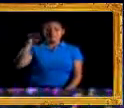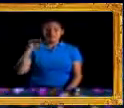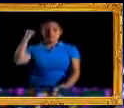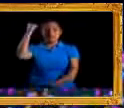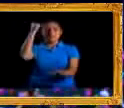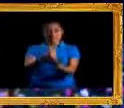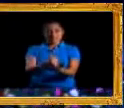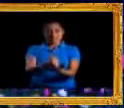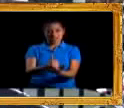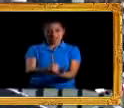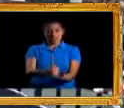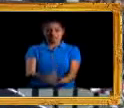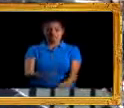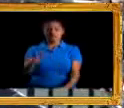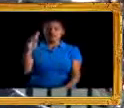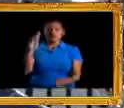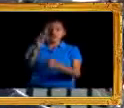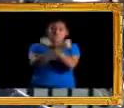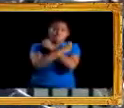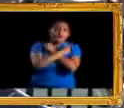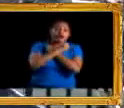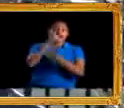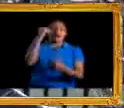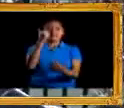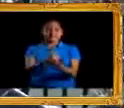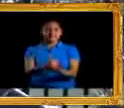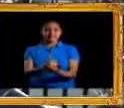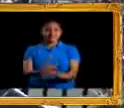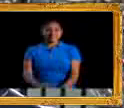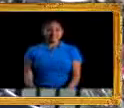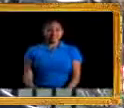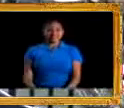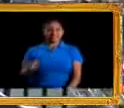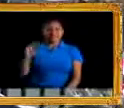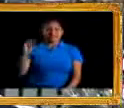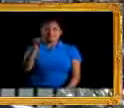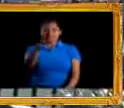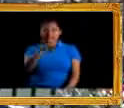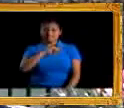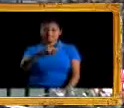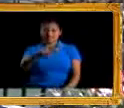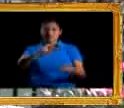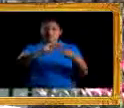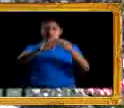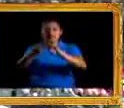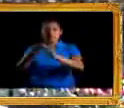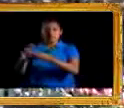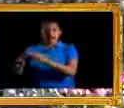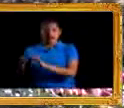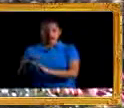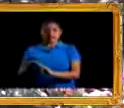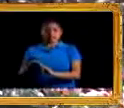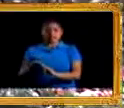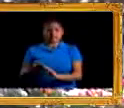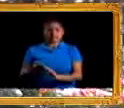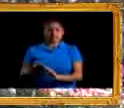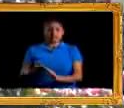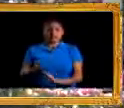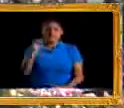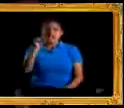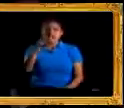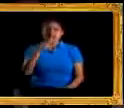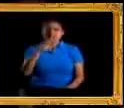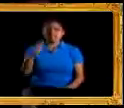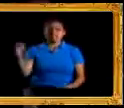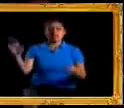paz y amor te sean multiplicadas. Esa es la llenura que